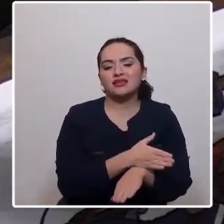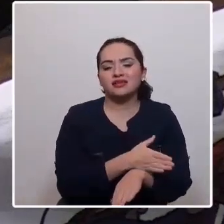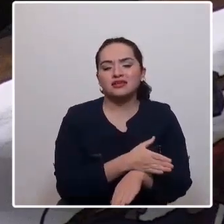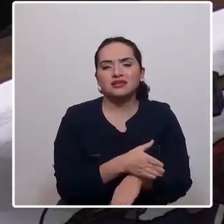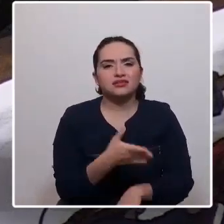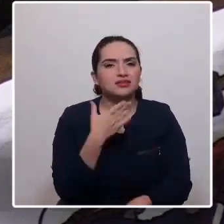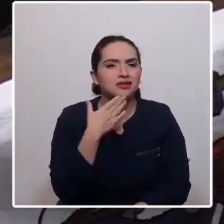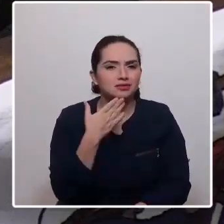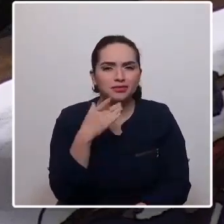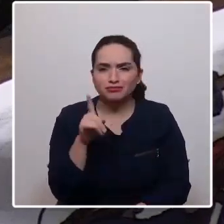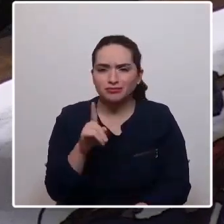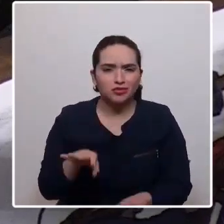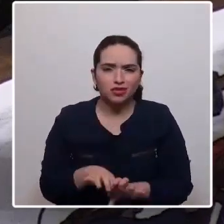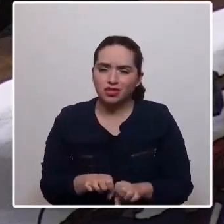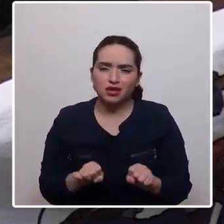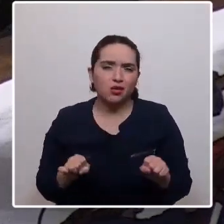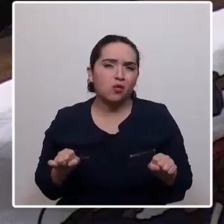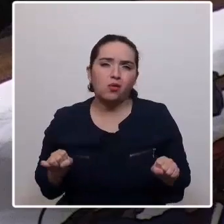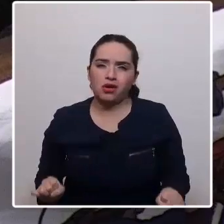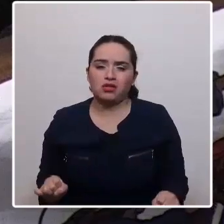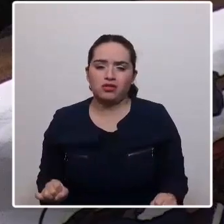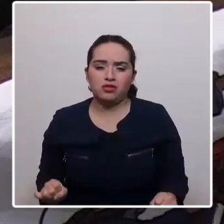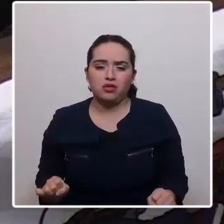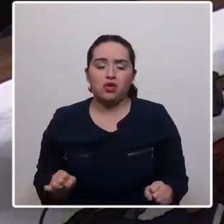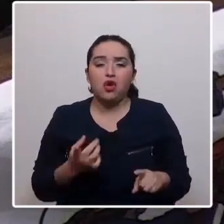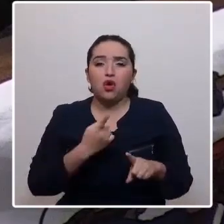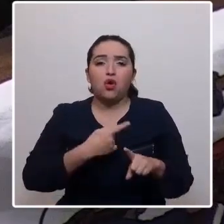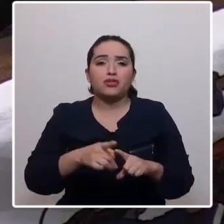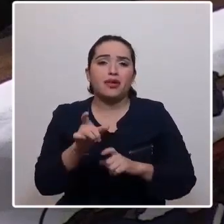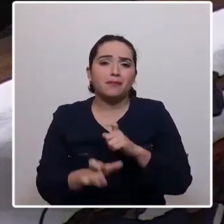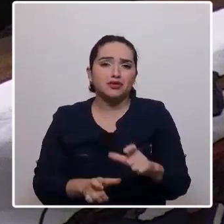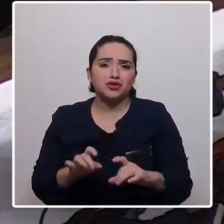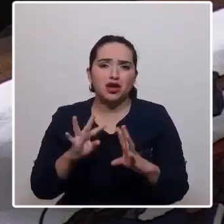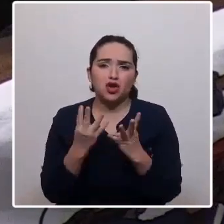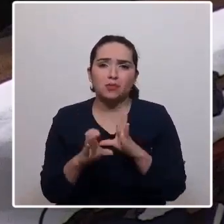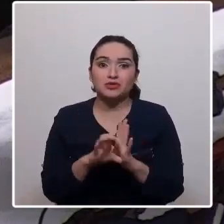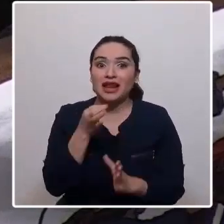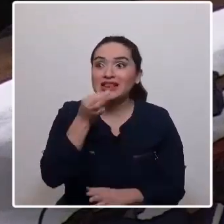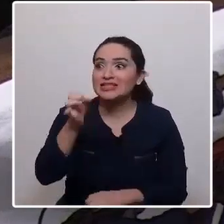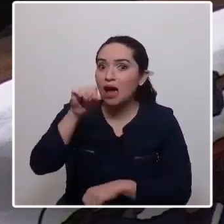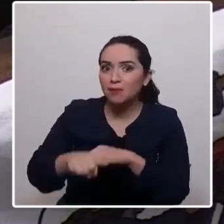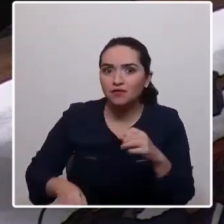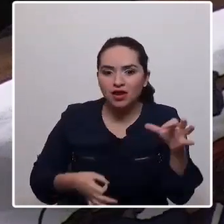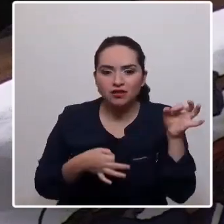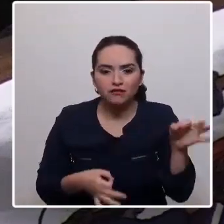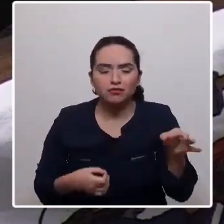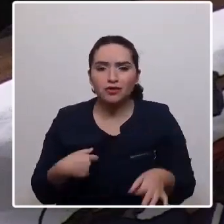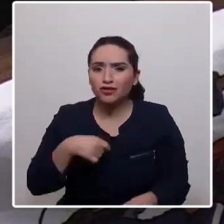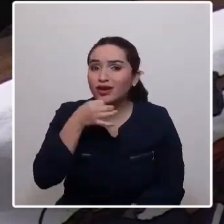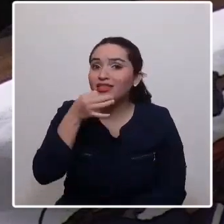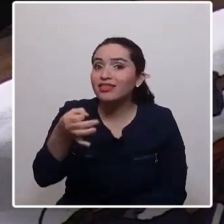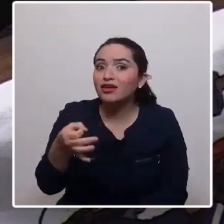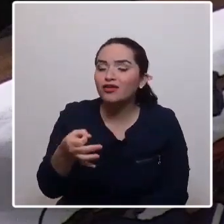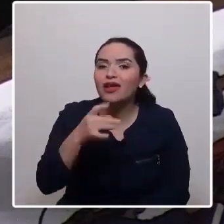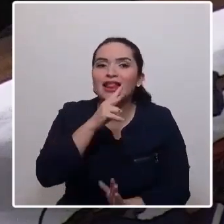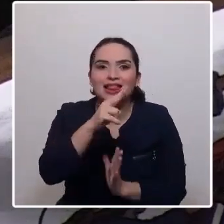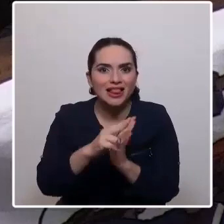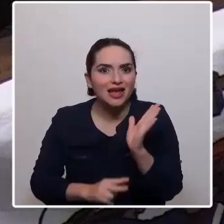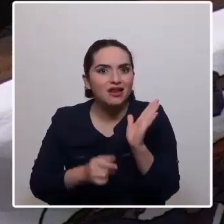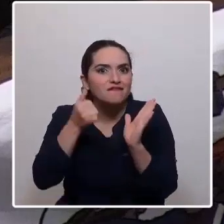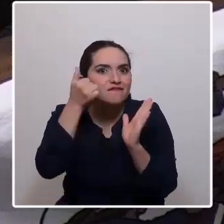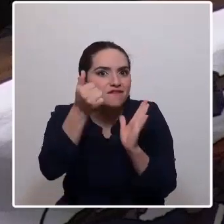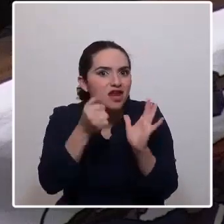de acuerdo con el exitismo que he escuchado de otros convencionales, que llaman a aprobar este informe, y yo por el contrario les llamo a leer bien el informe,